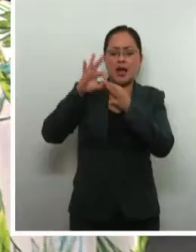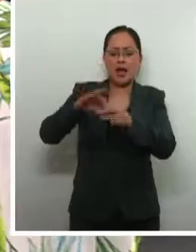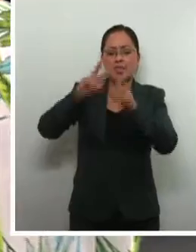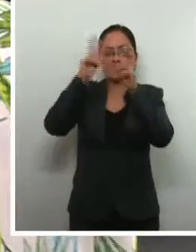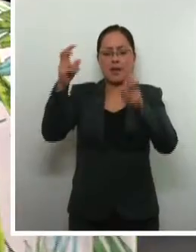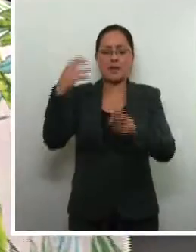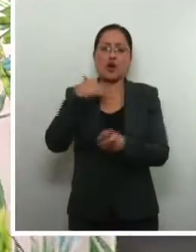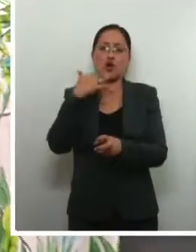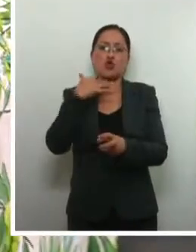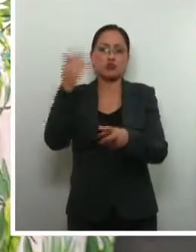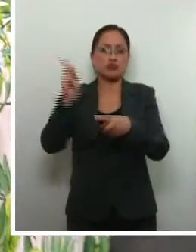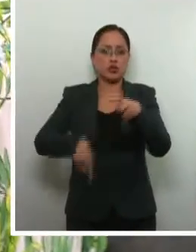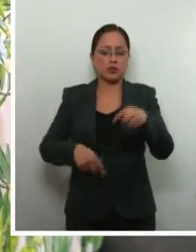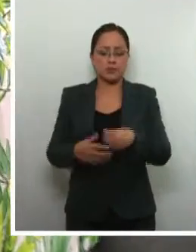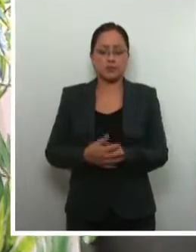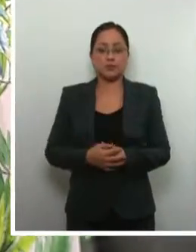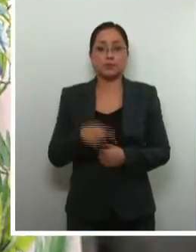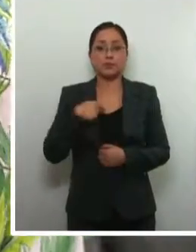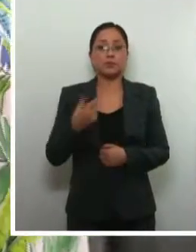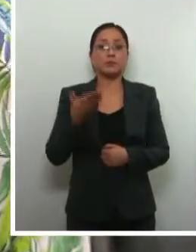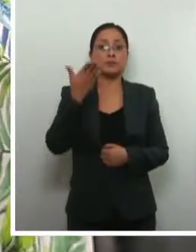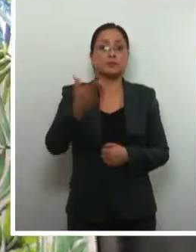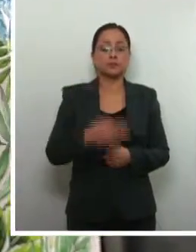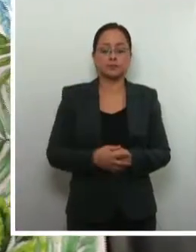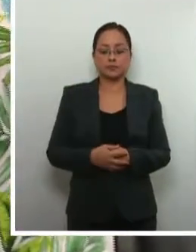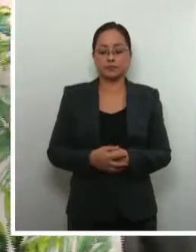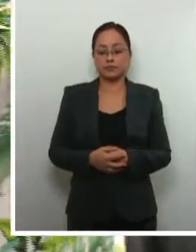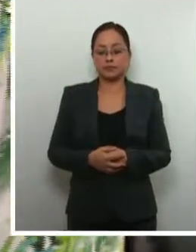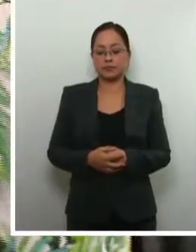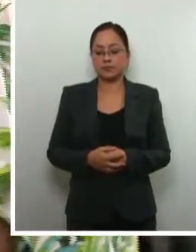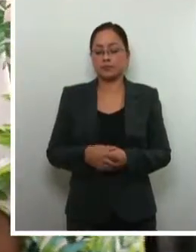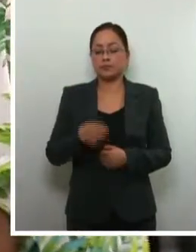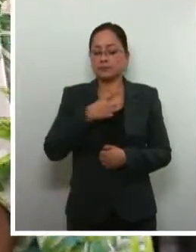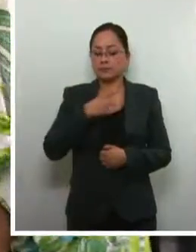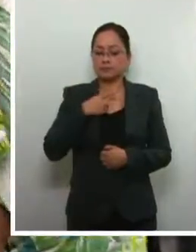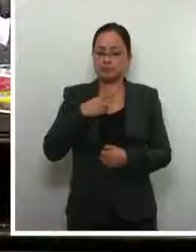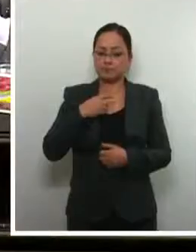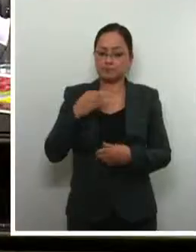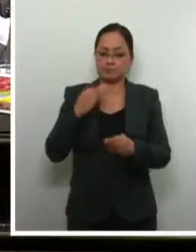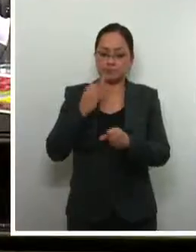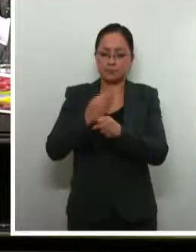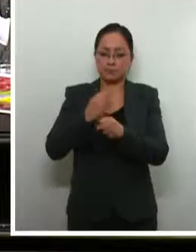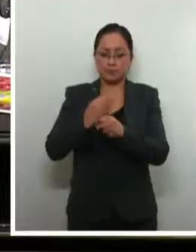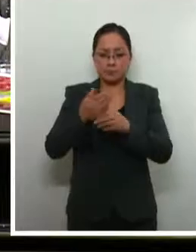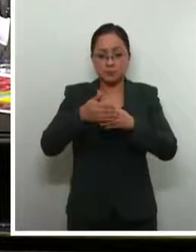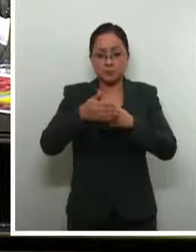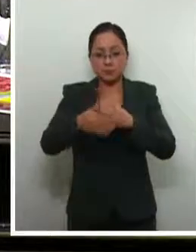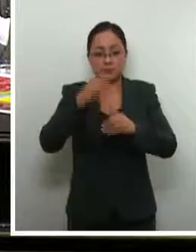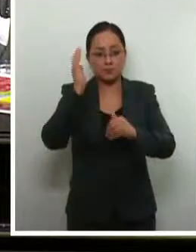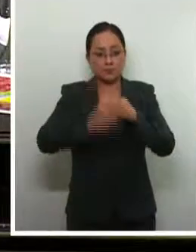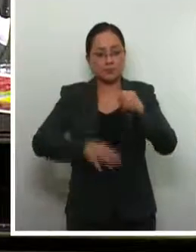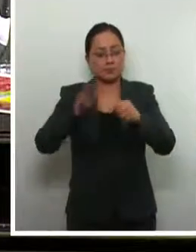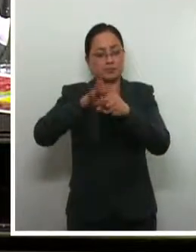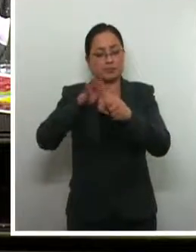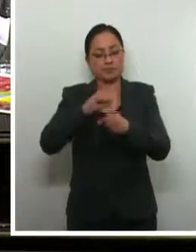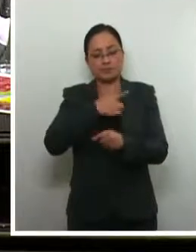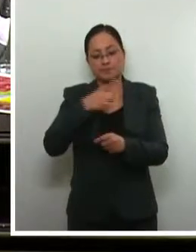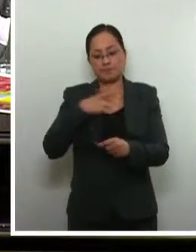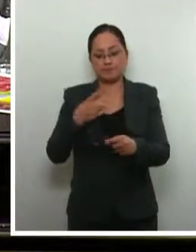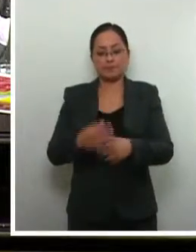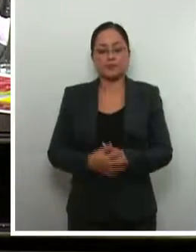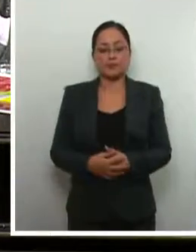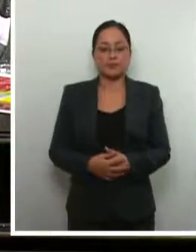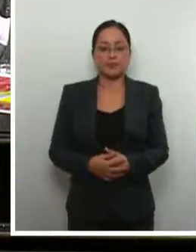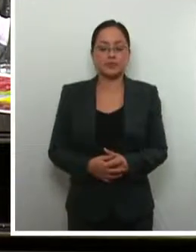anticorrupción. Yo les ofrezco. En cualquier manera concluiremos la votación que está iniciada, de cualquier manera.